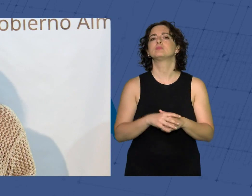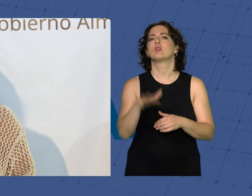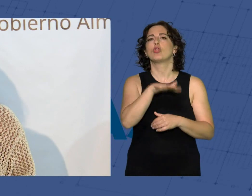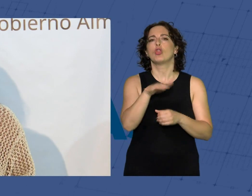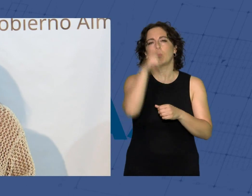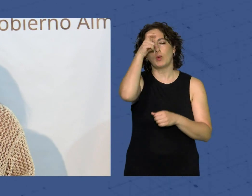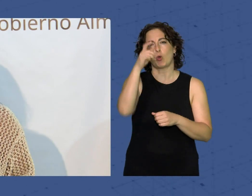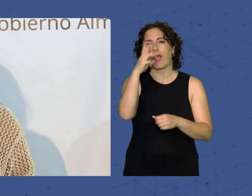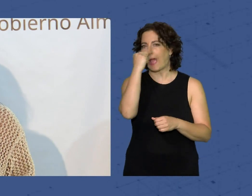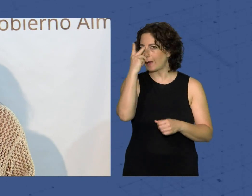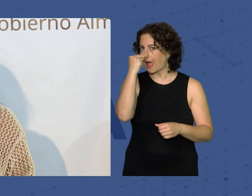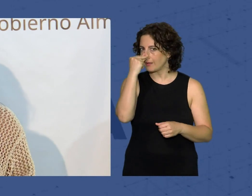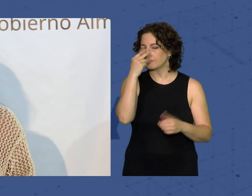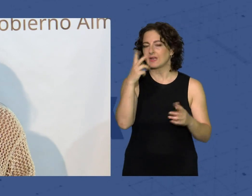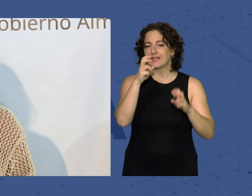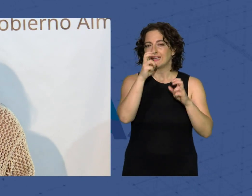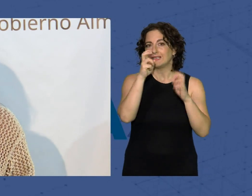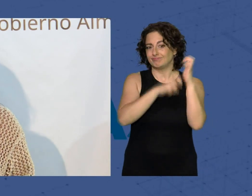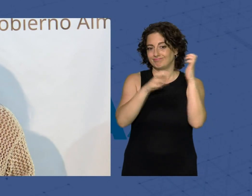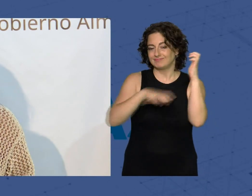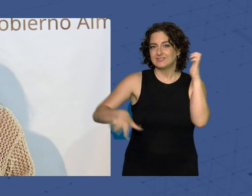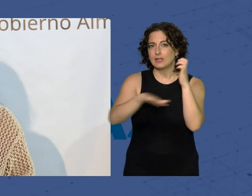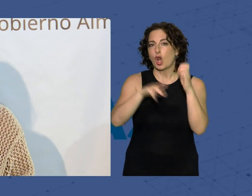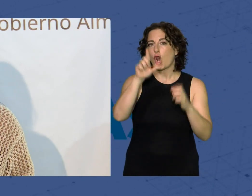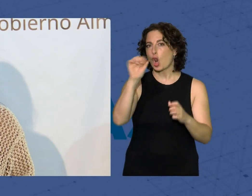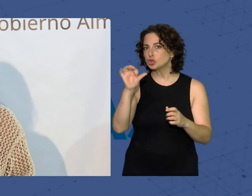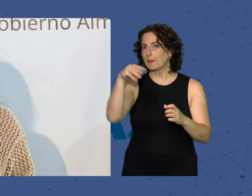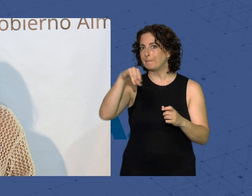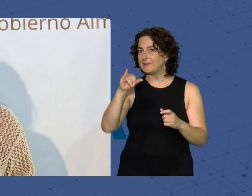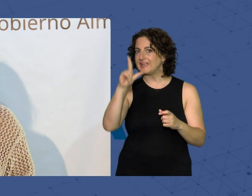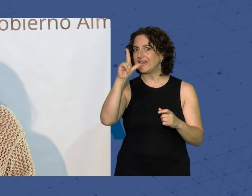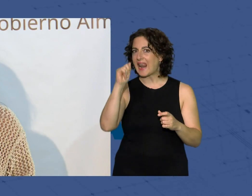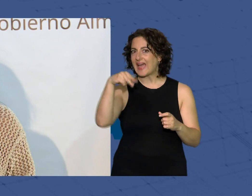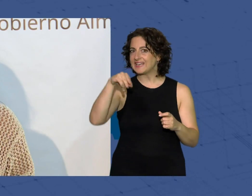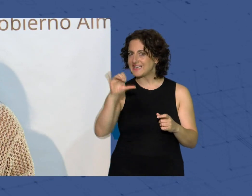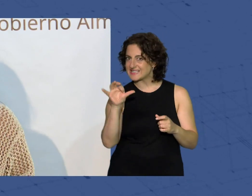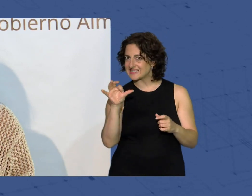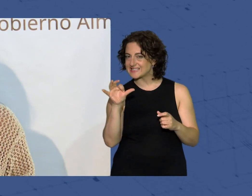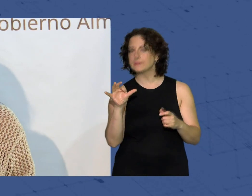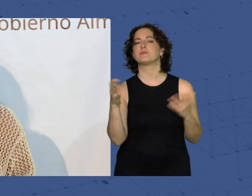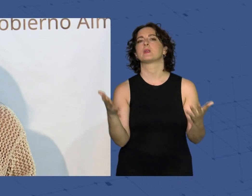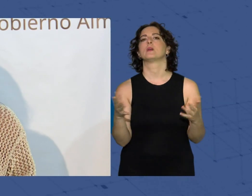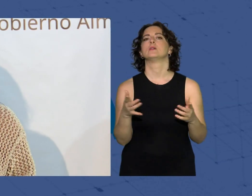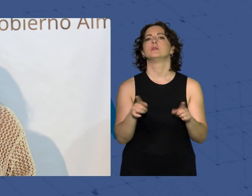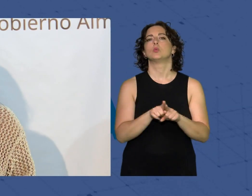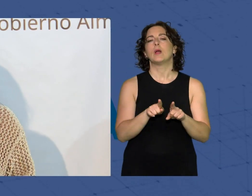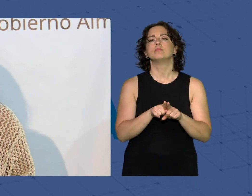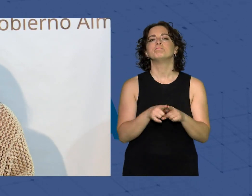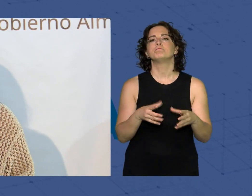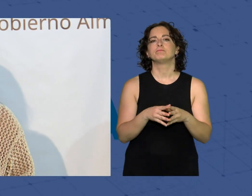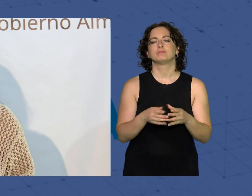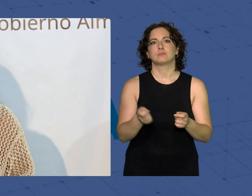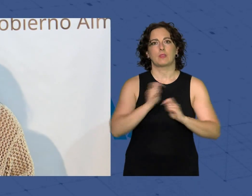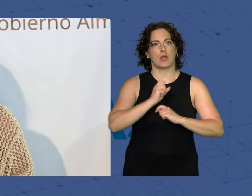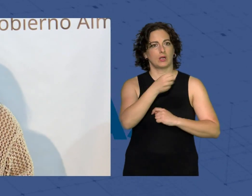municipio de Habla en el yacimiento importantísimo de Los Milanes que está dando bueno está dando